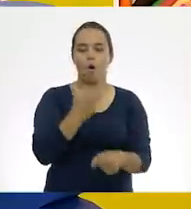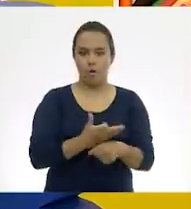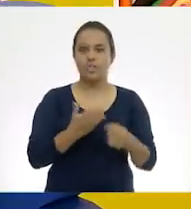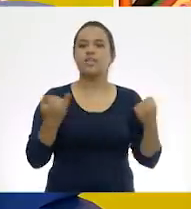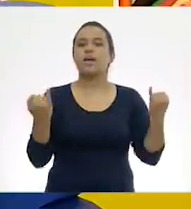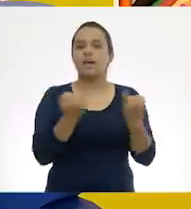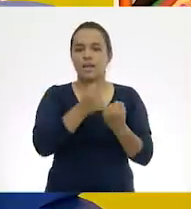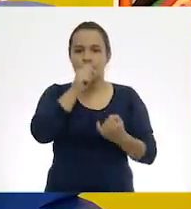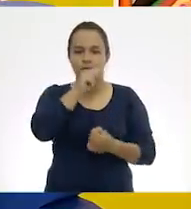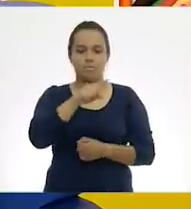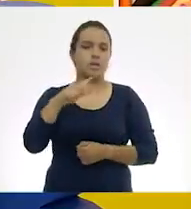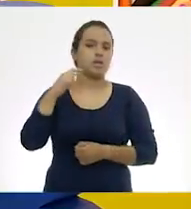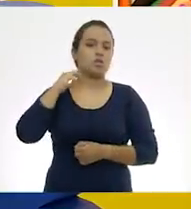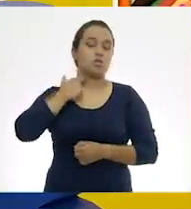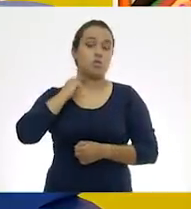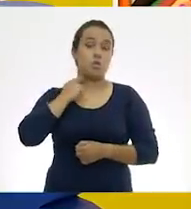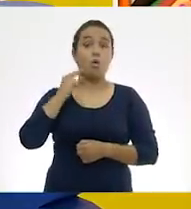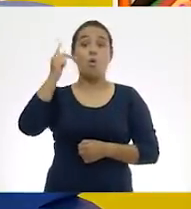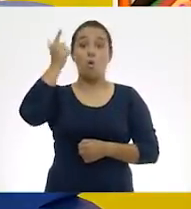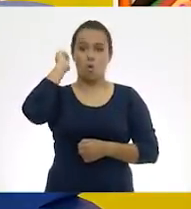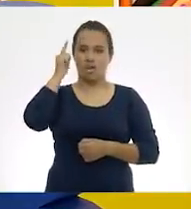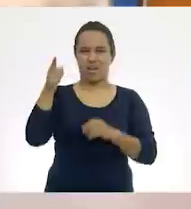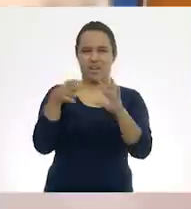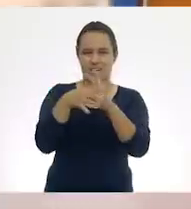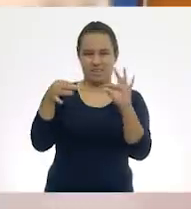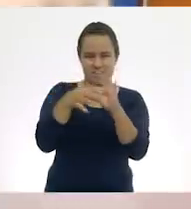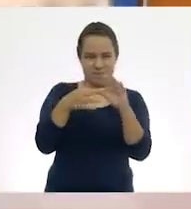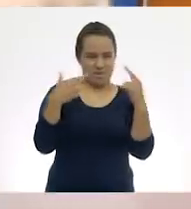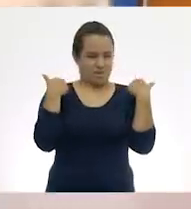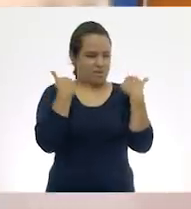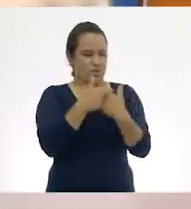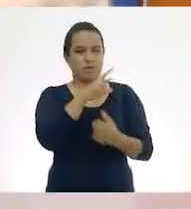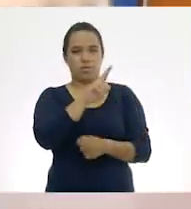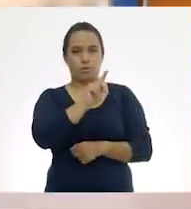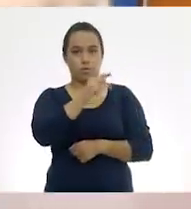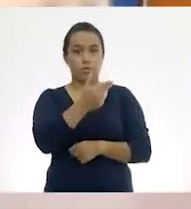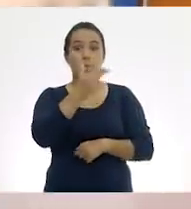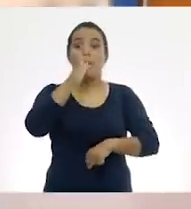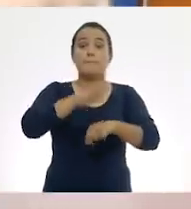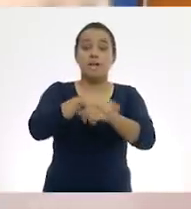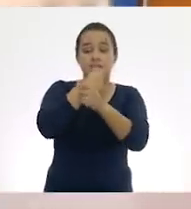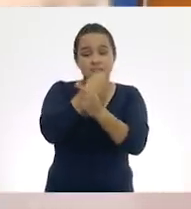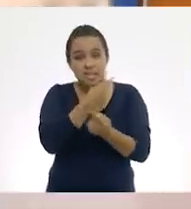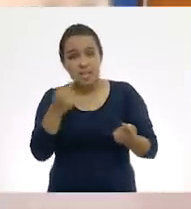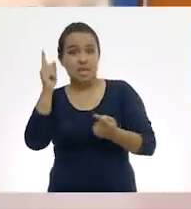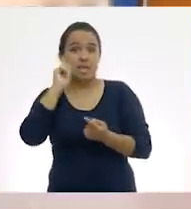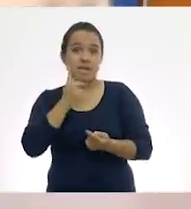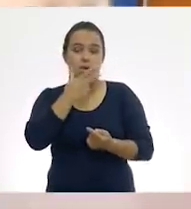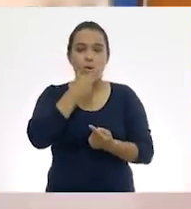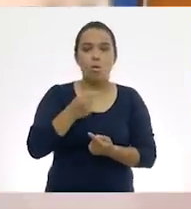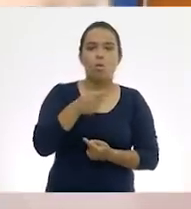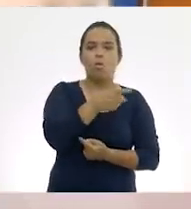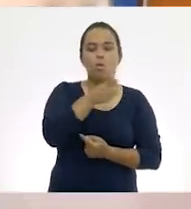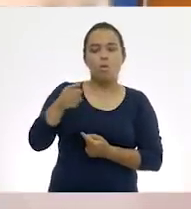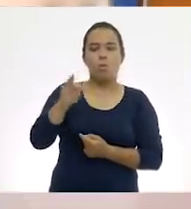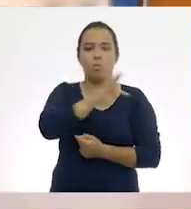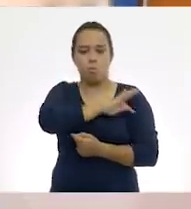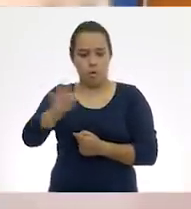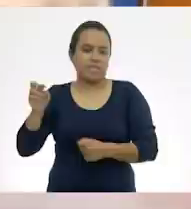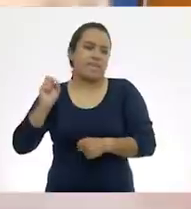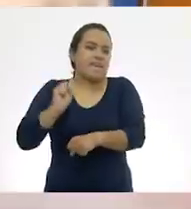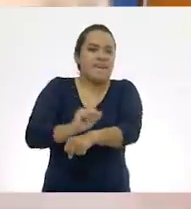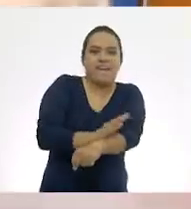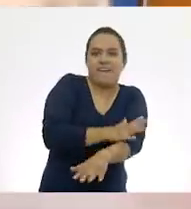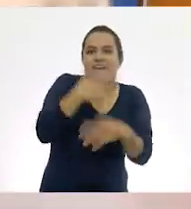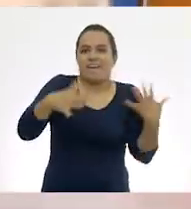parte de la robótica. Ojalá, como bien dices tú, maestra Ruth, más niñas y niños se dediquen o se